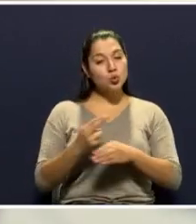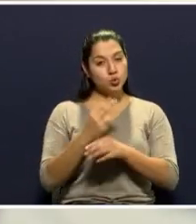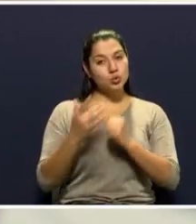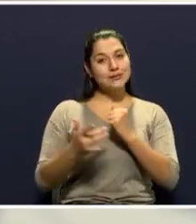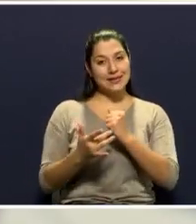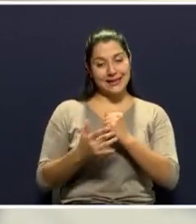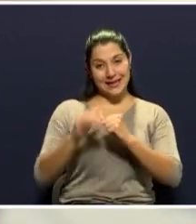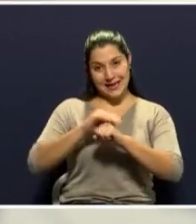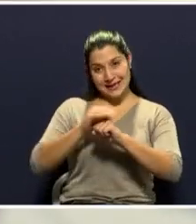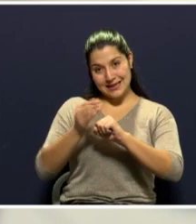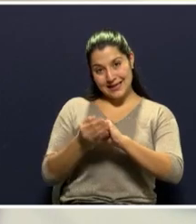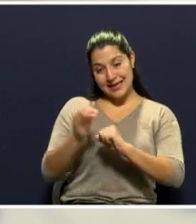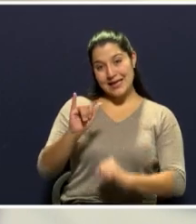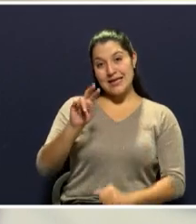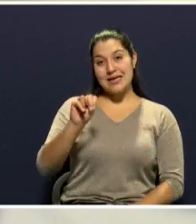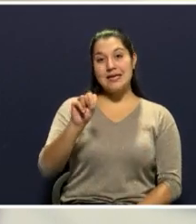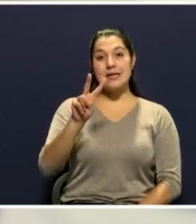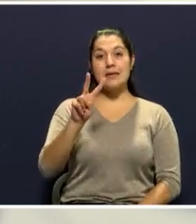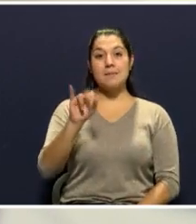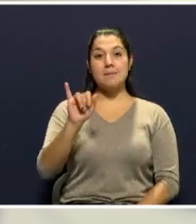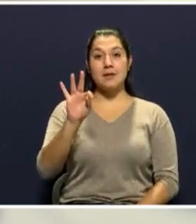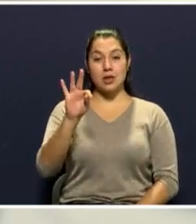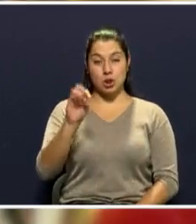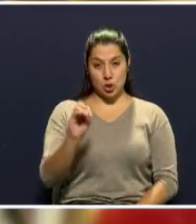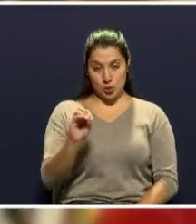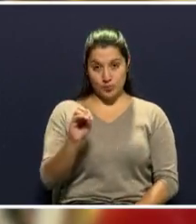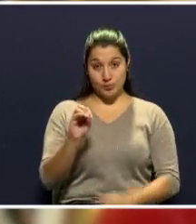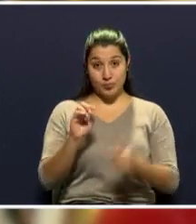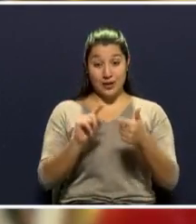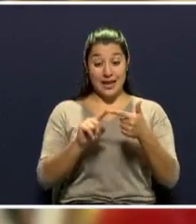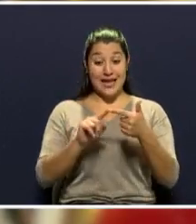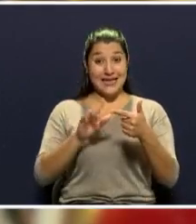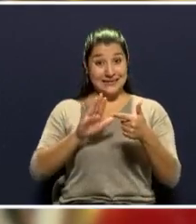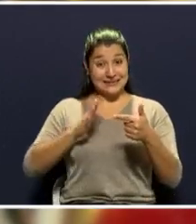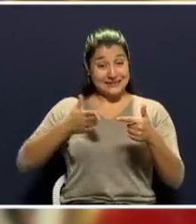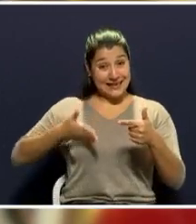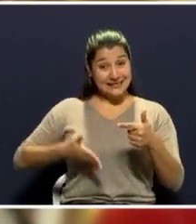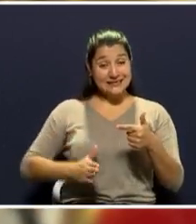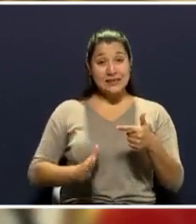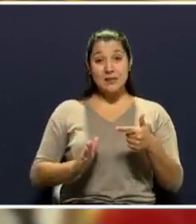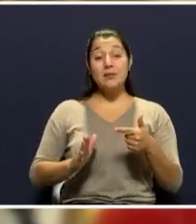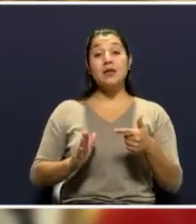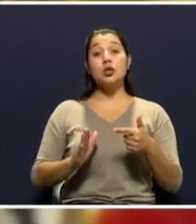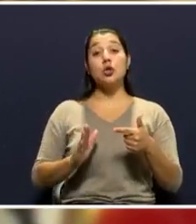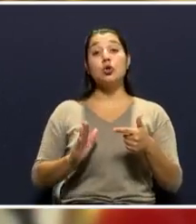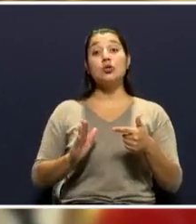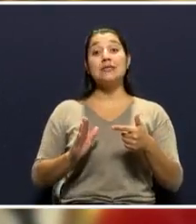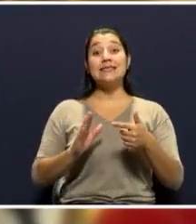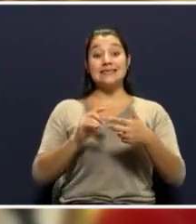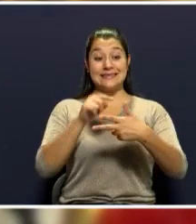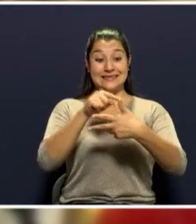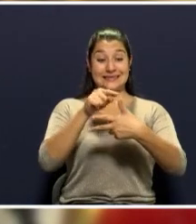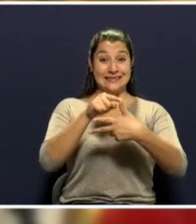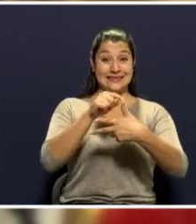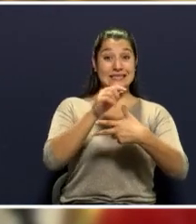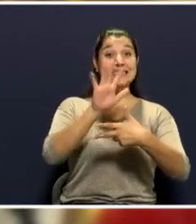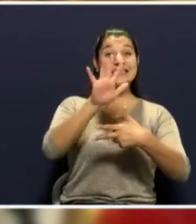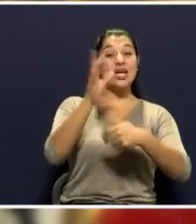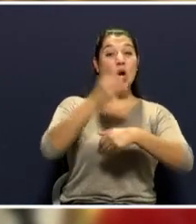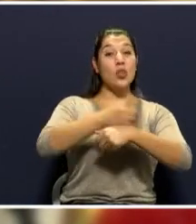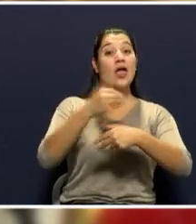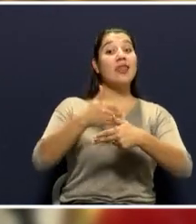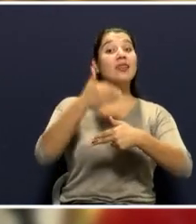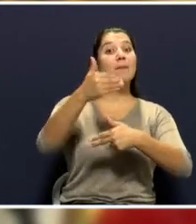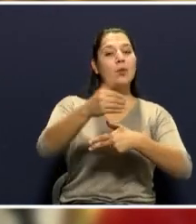fertilización in vitro. El nacimiento del pequeño se dio 5 días después de Isabel Lucía. Él